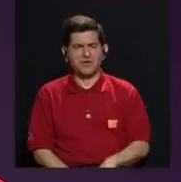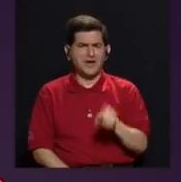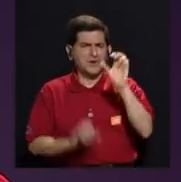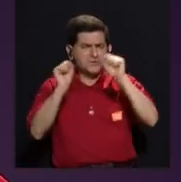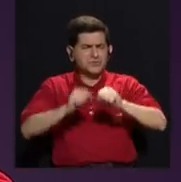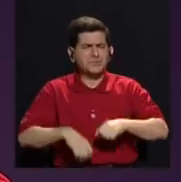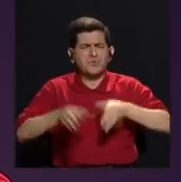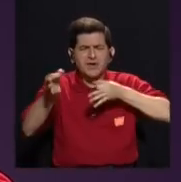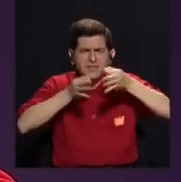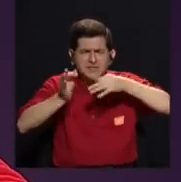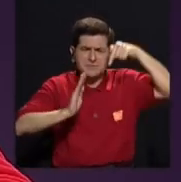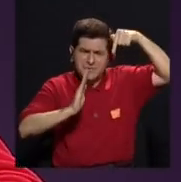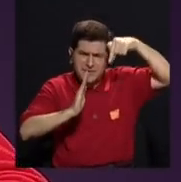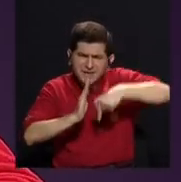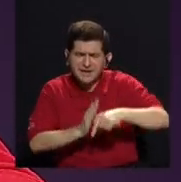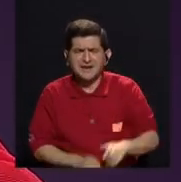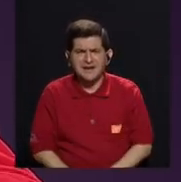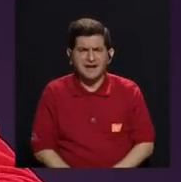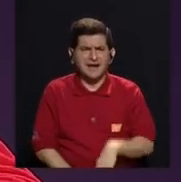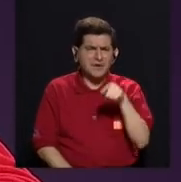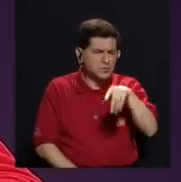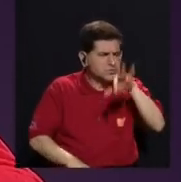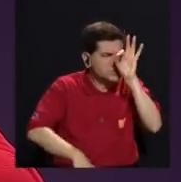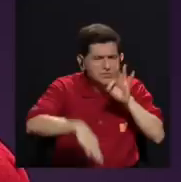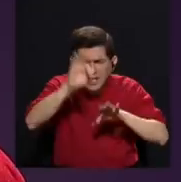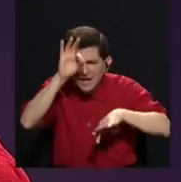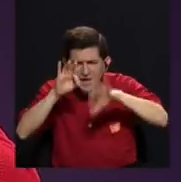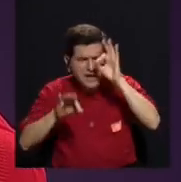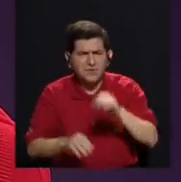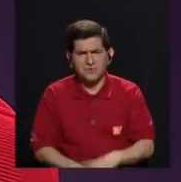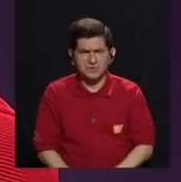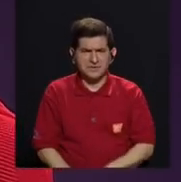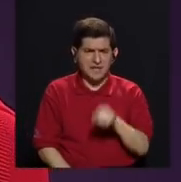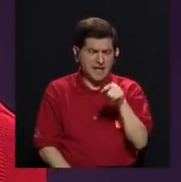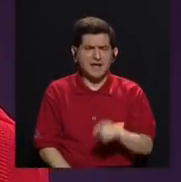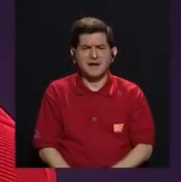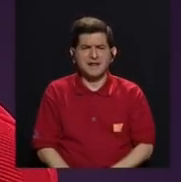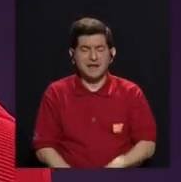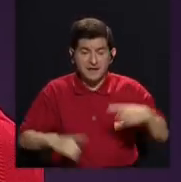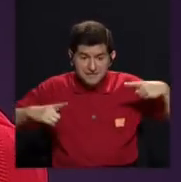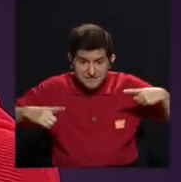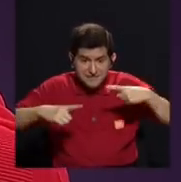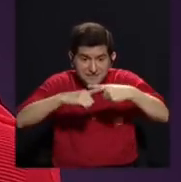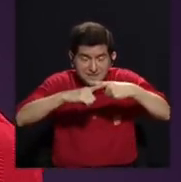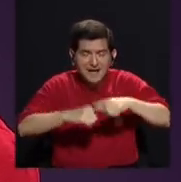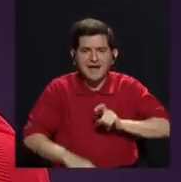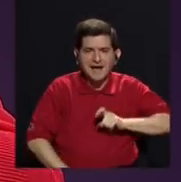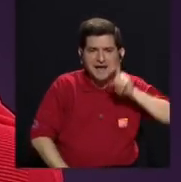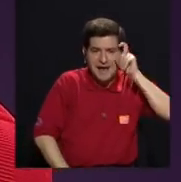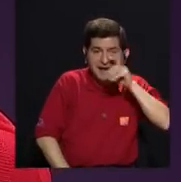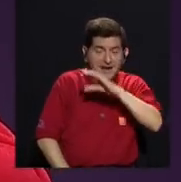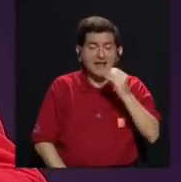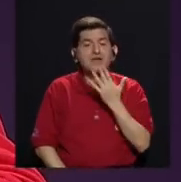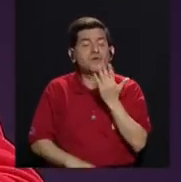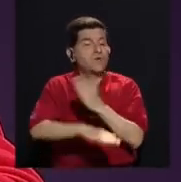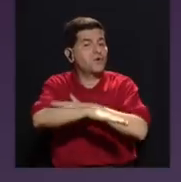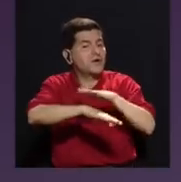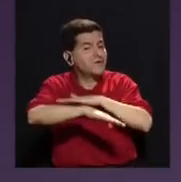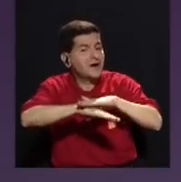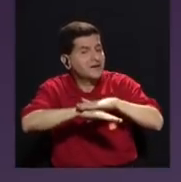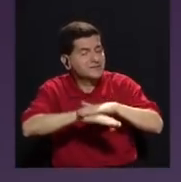podrías profundizar en términos de lo que han sido tus hallazgos en esta intersección género grasa